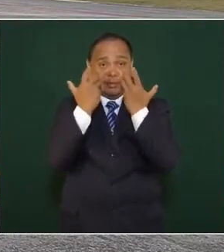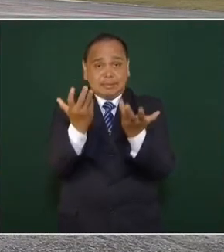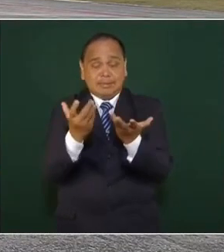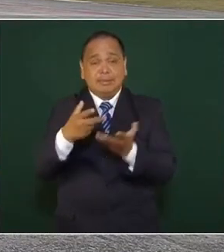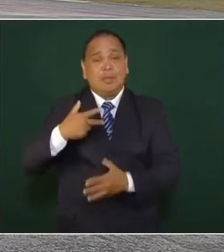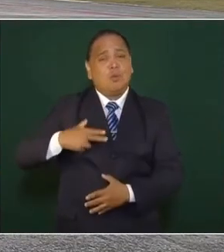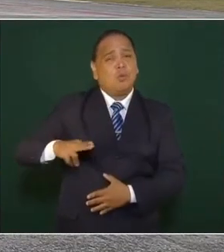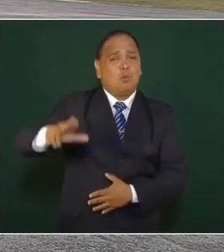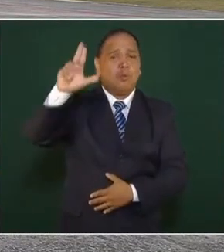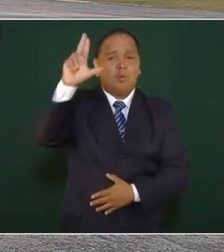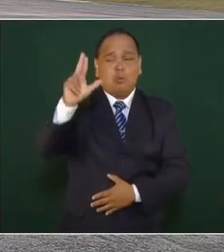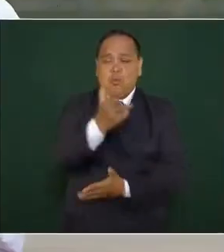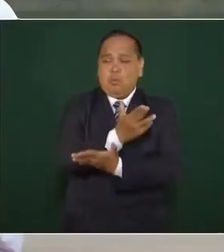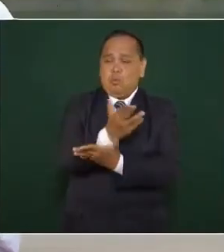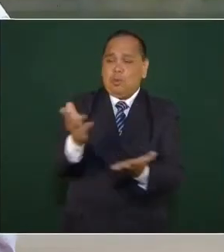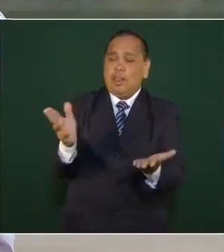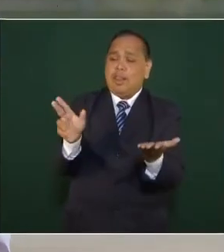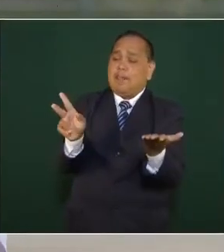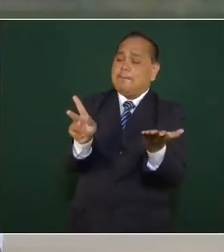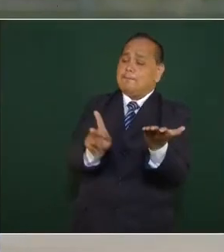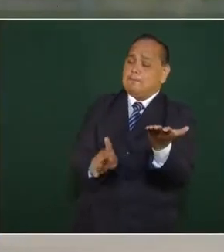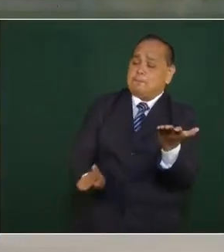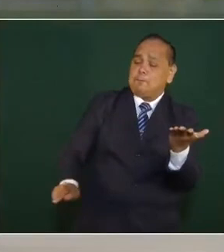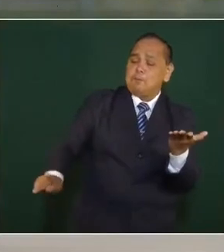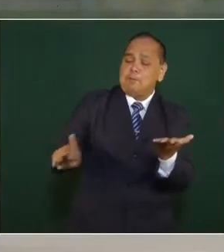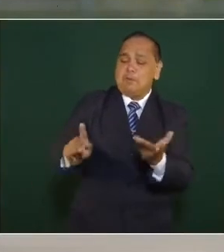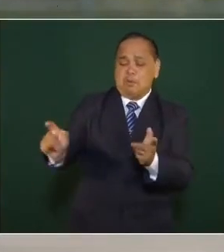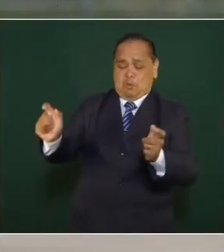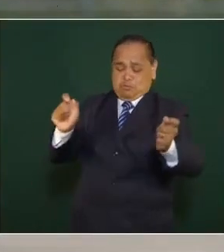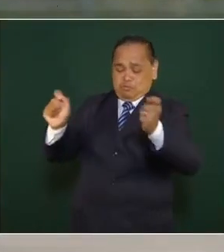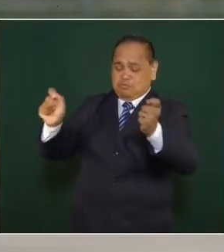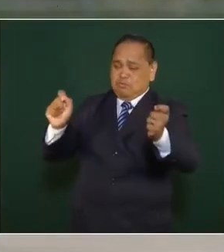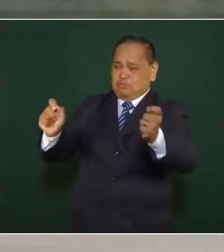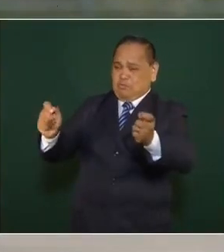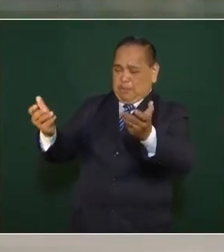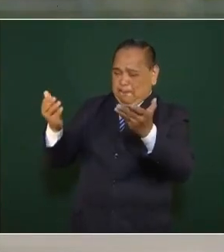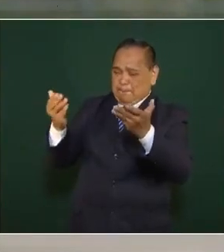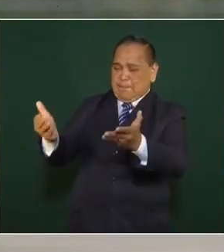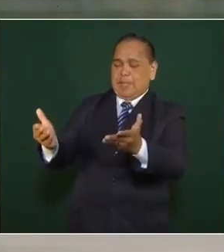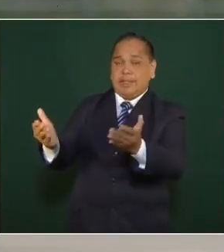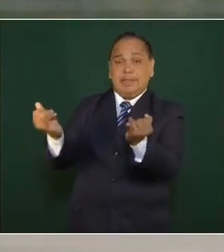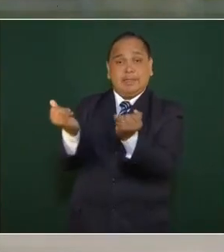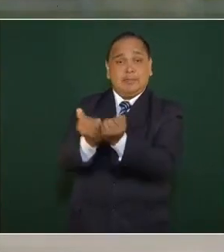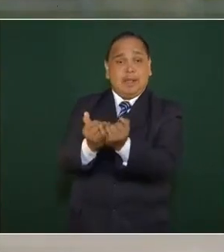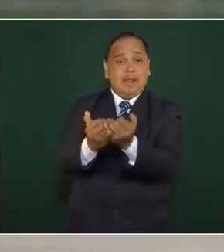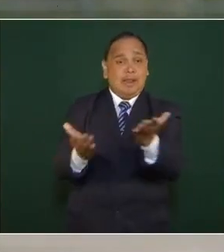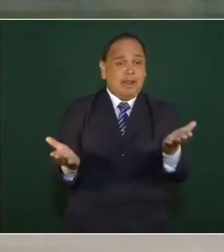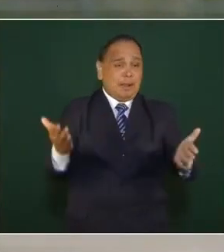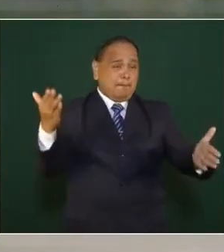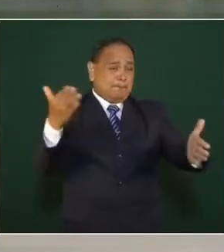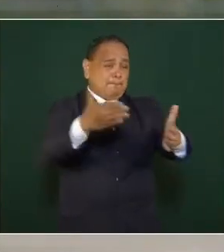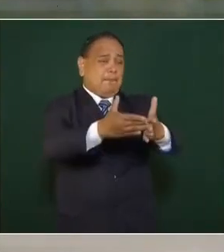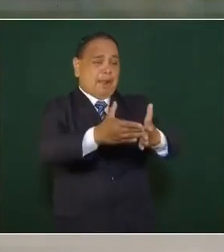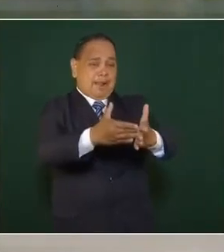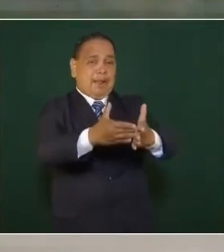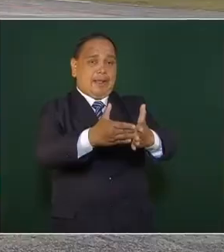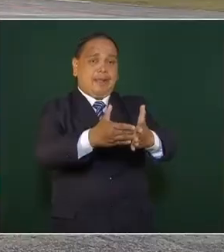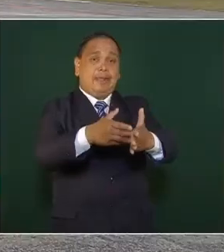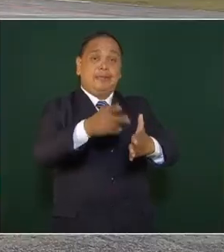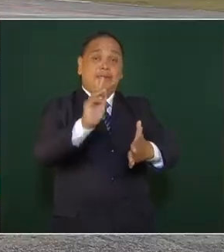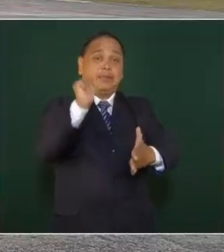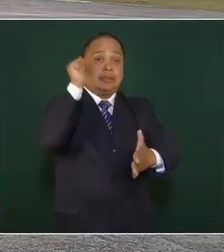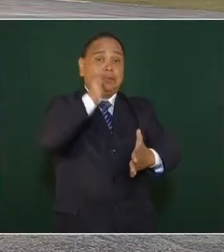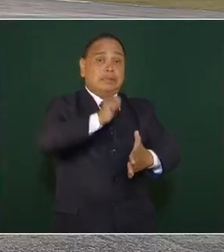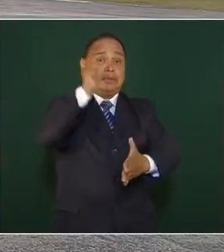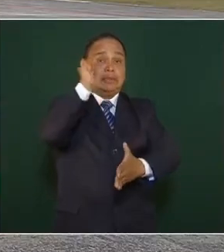respaldo de un pueblo indomable, la frontera que